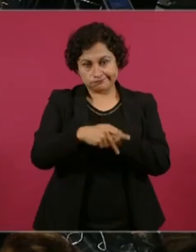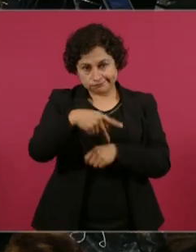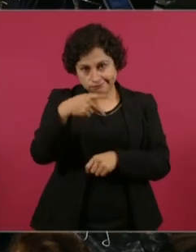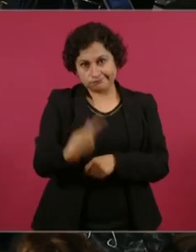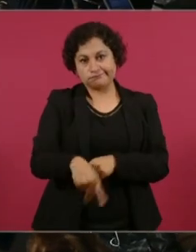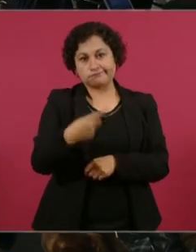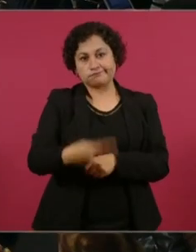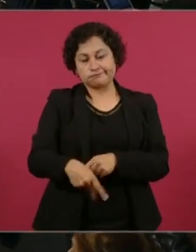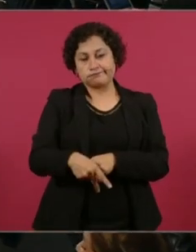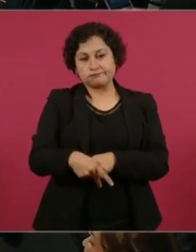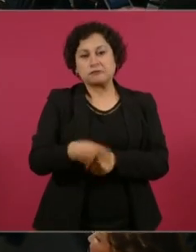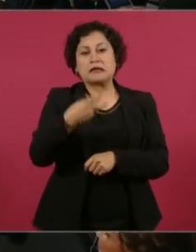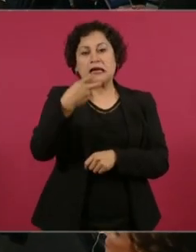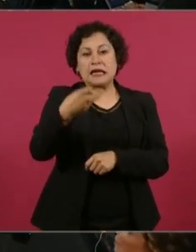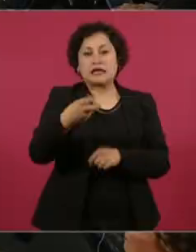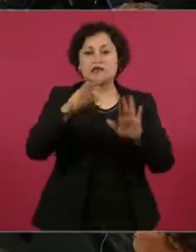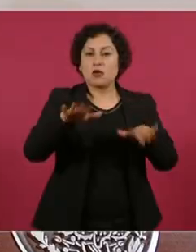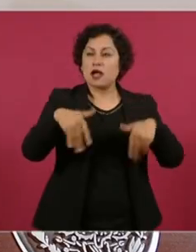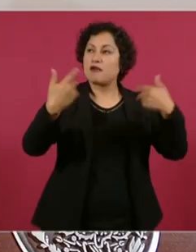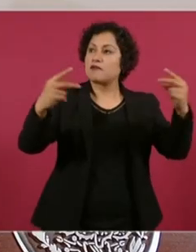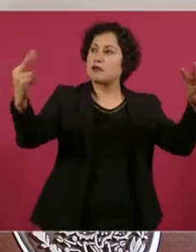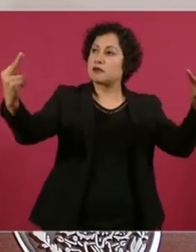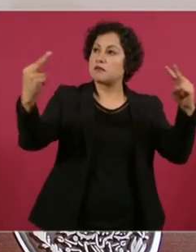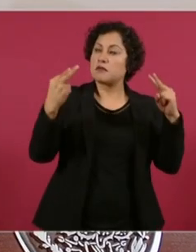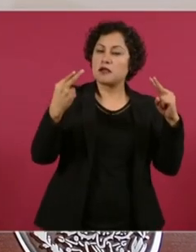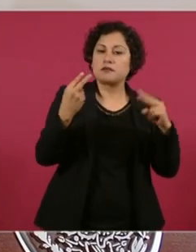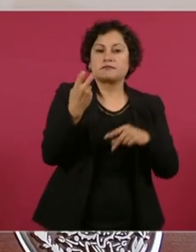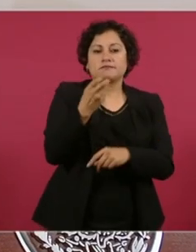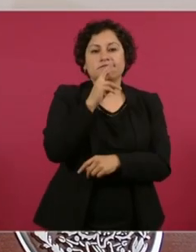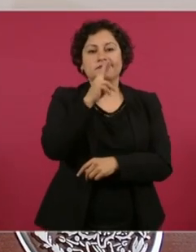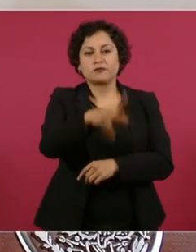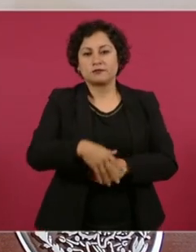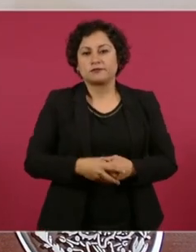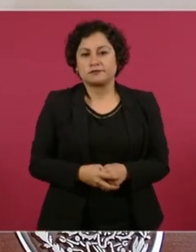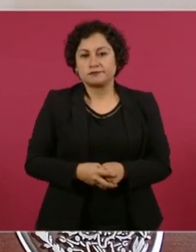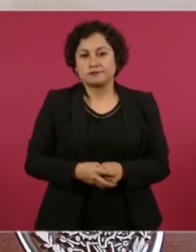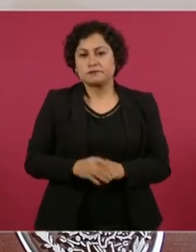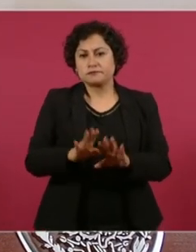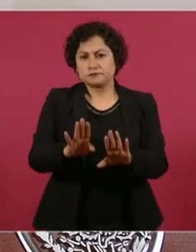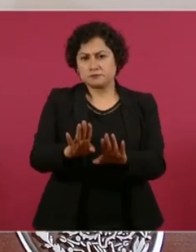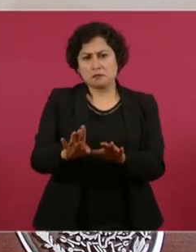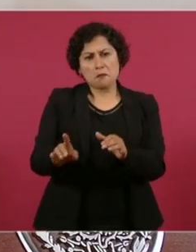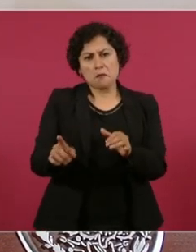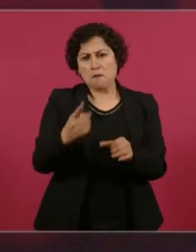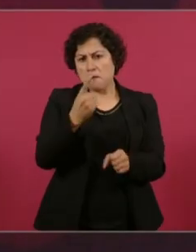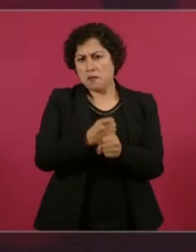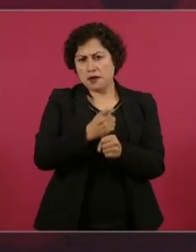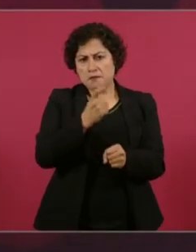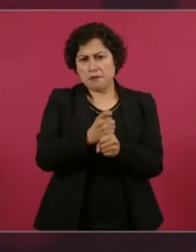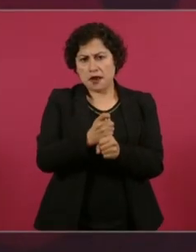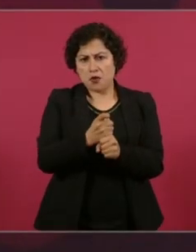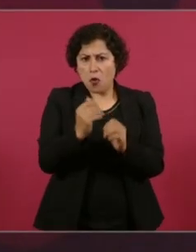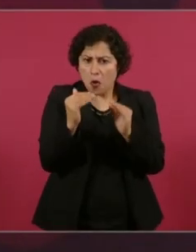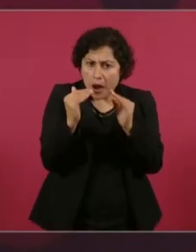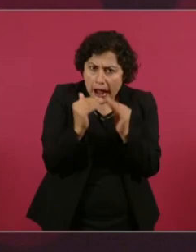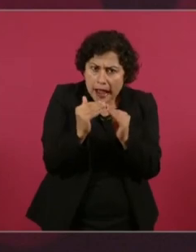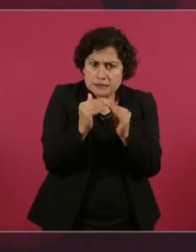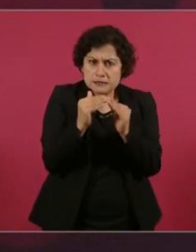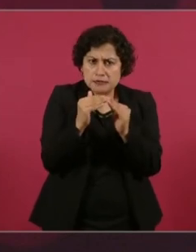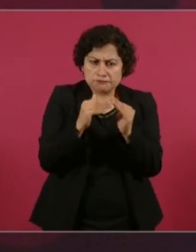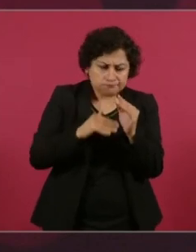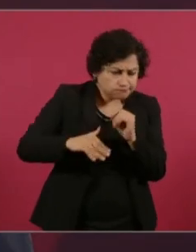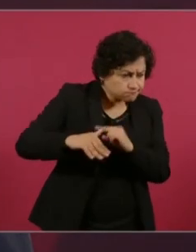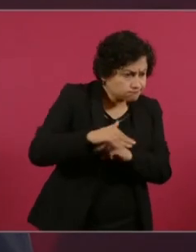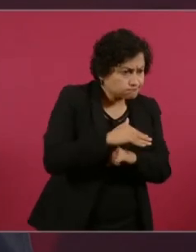La mejor política exterior es la interior. Primero la casa. No se puede ser